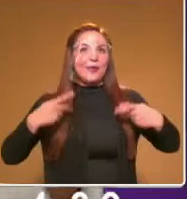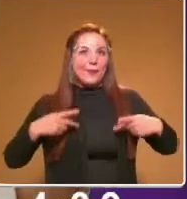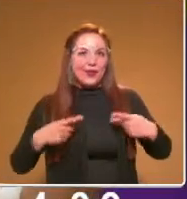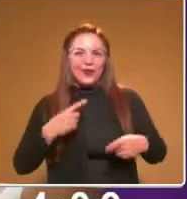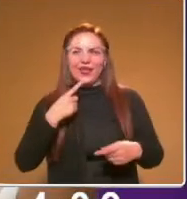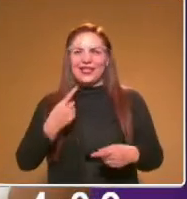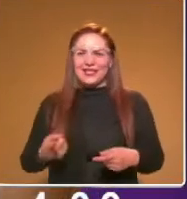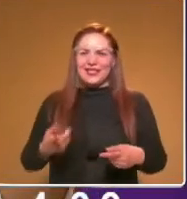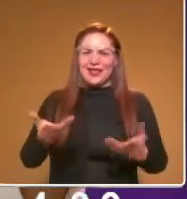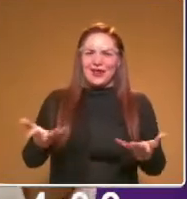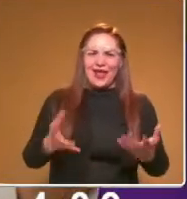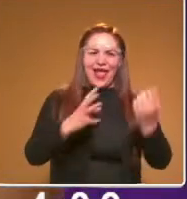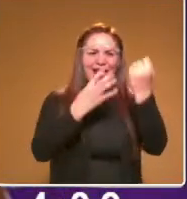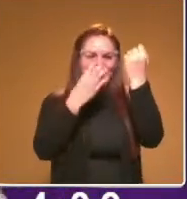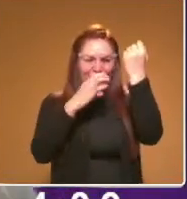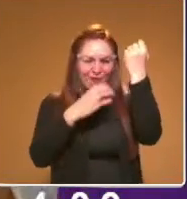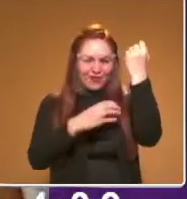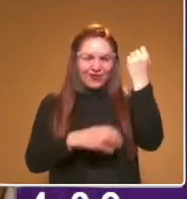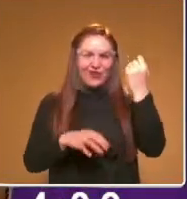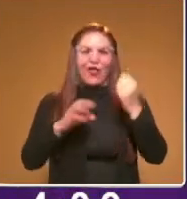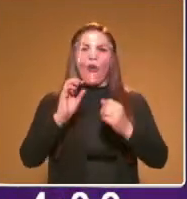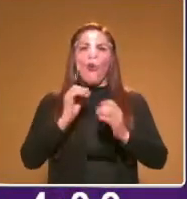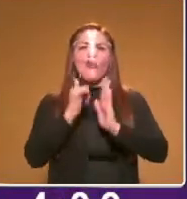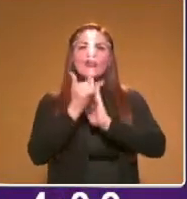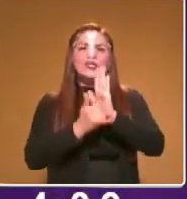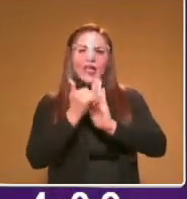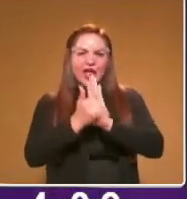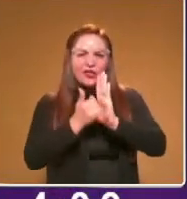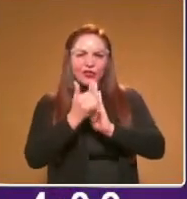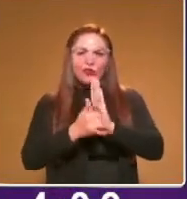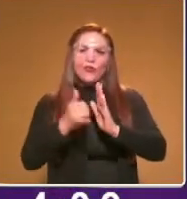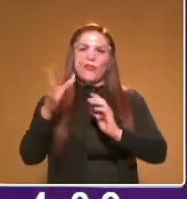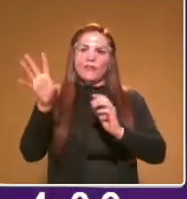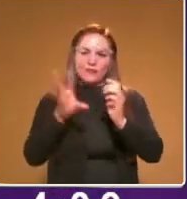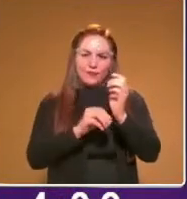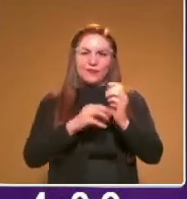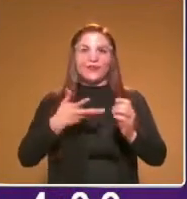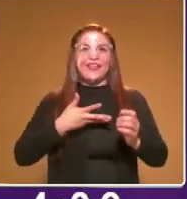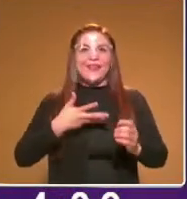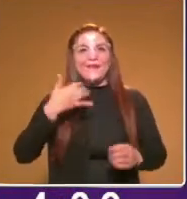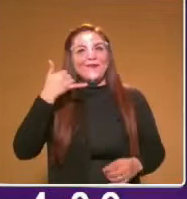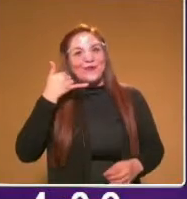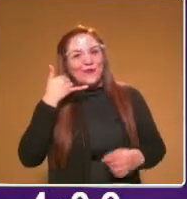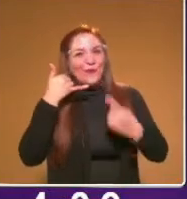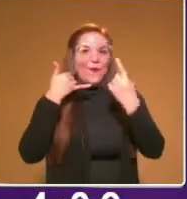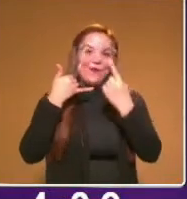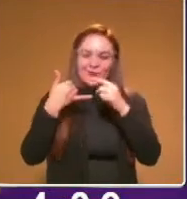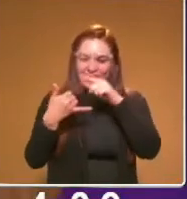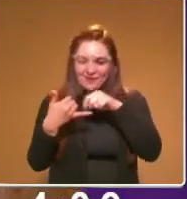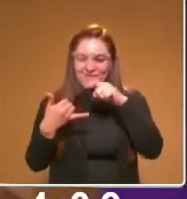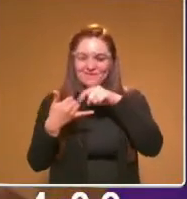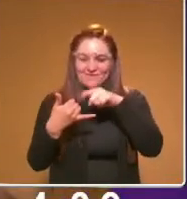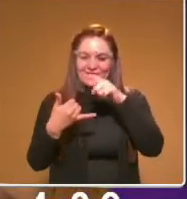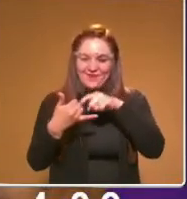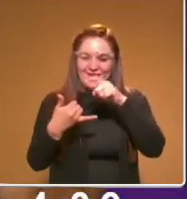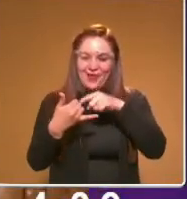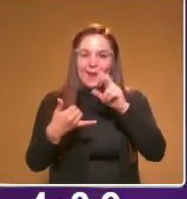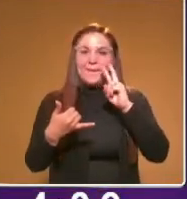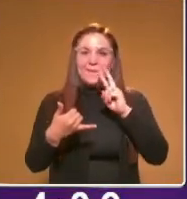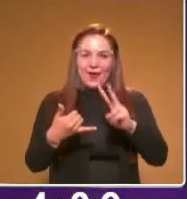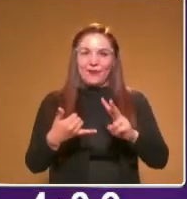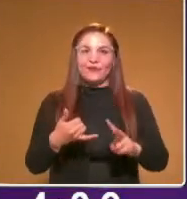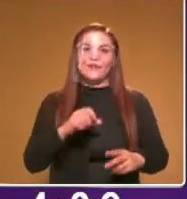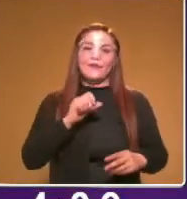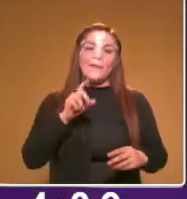por qué no toman comentarios ahí del YouTube, de secretaría? Bueno, pues tenemos nada más un celular ahí para estar checando, monitoreando los mensajes,